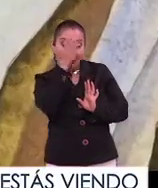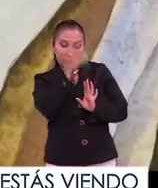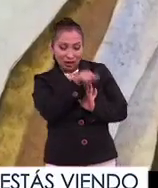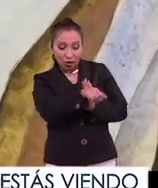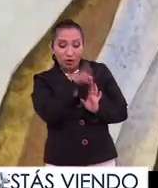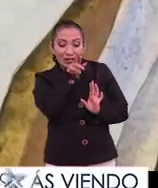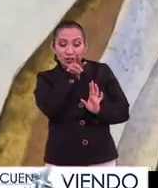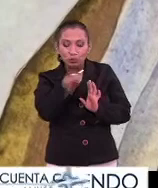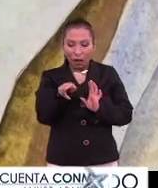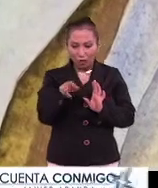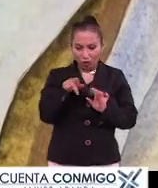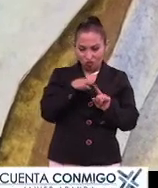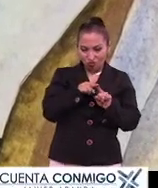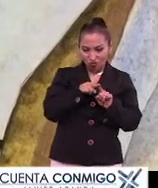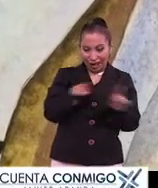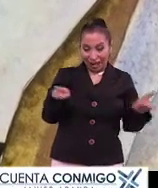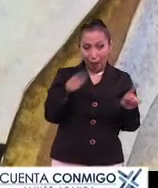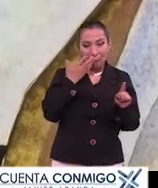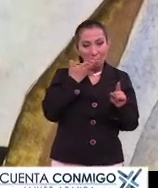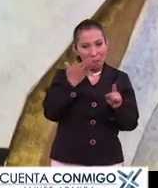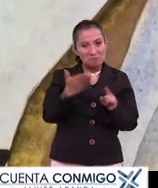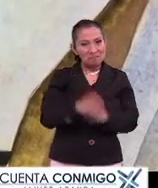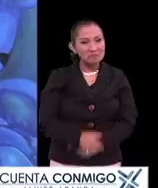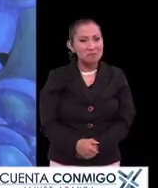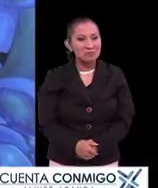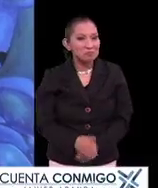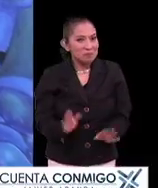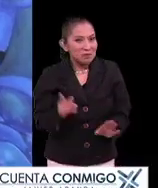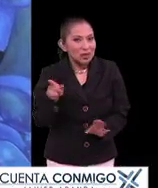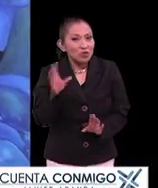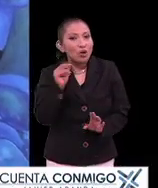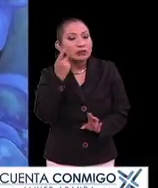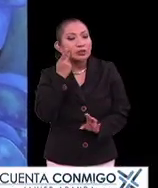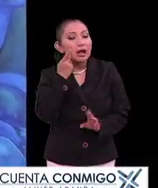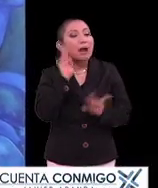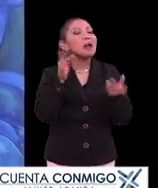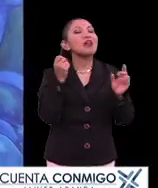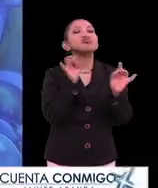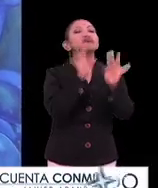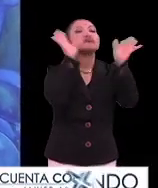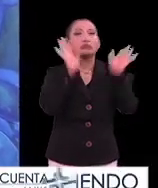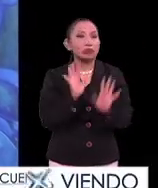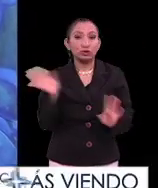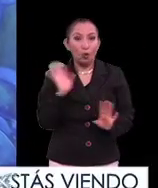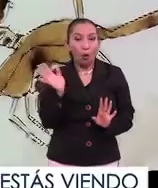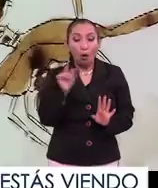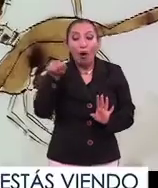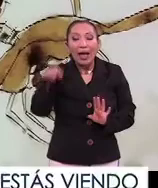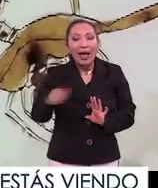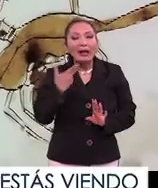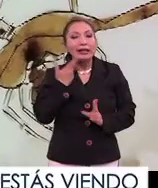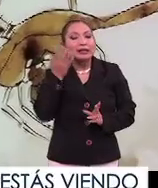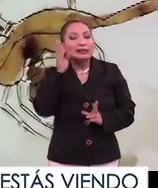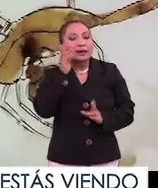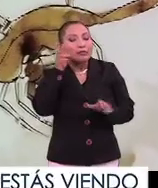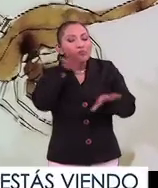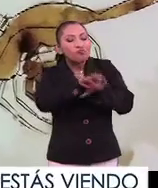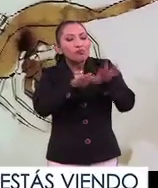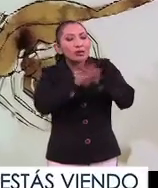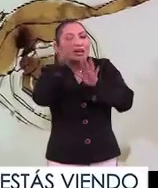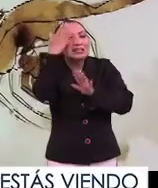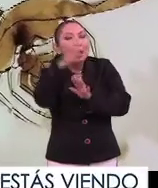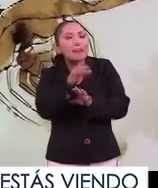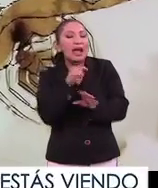sabiendo que el resultado va a ser bueno. O sea, no es para ver, a ver qué me sale, ¿no? O sea, todo lo que experimenta le sale